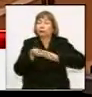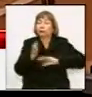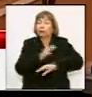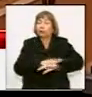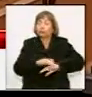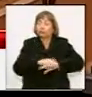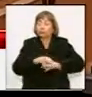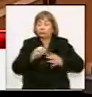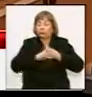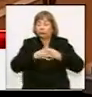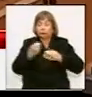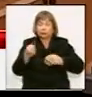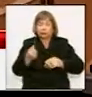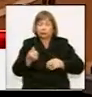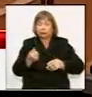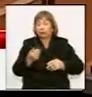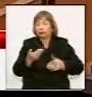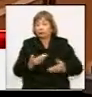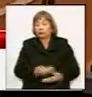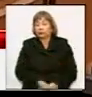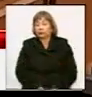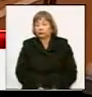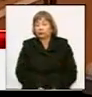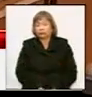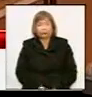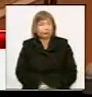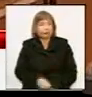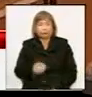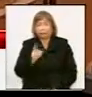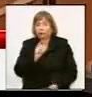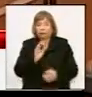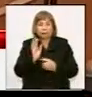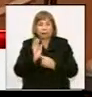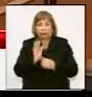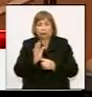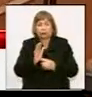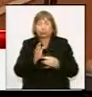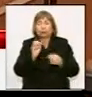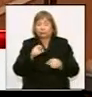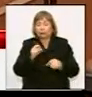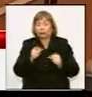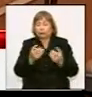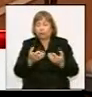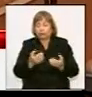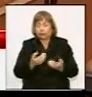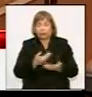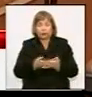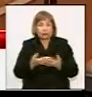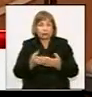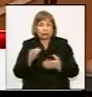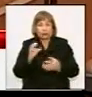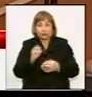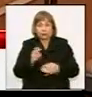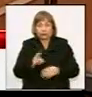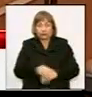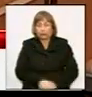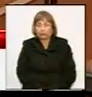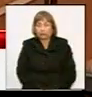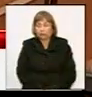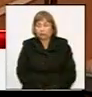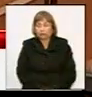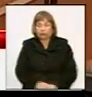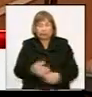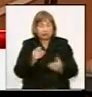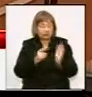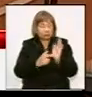a desmantelar la corrupción, pero no están dando señales de que sí queremos desmantelar la corrupción. Hay que